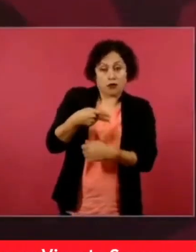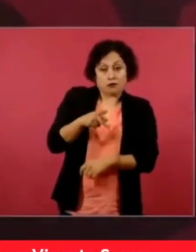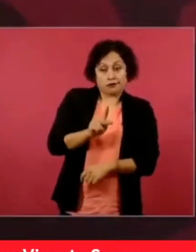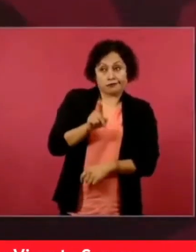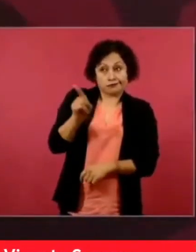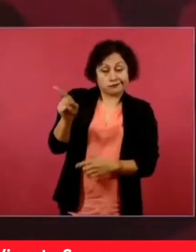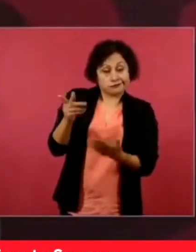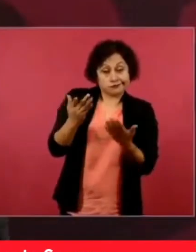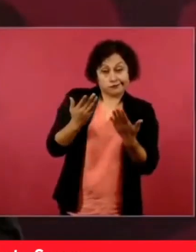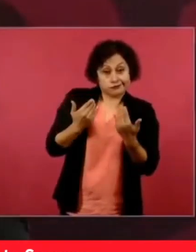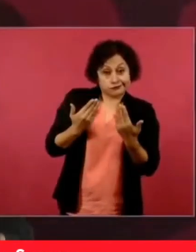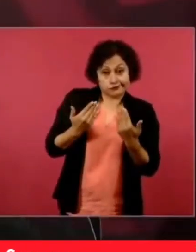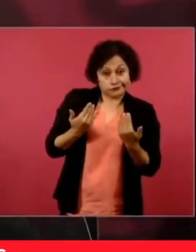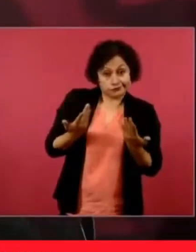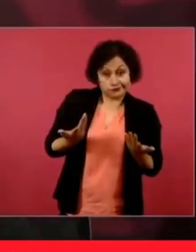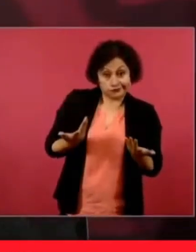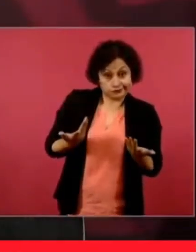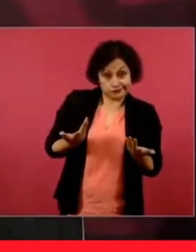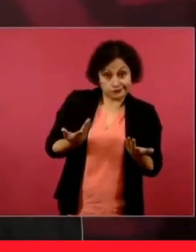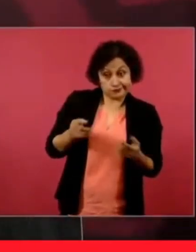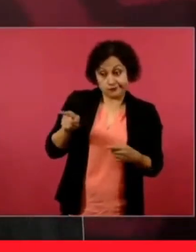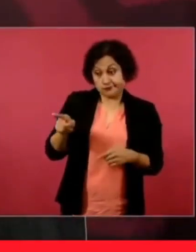y no se ve en Asia.